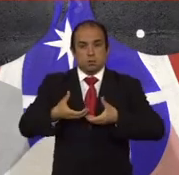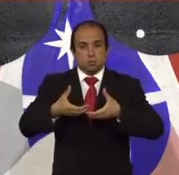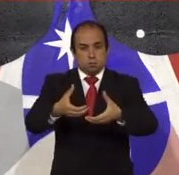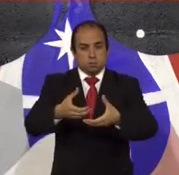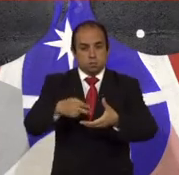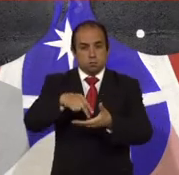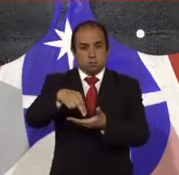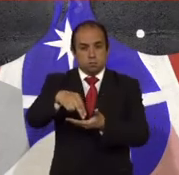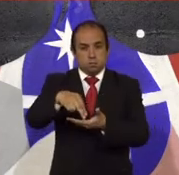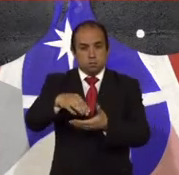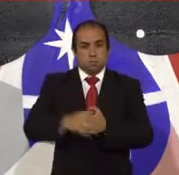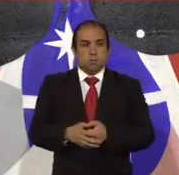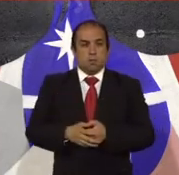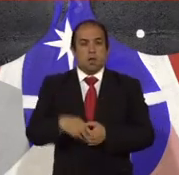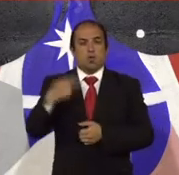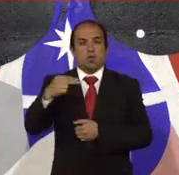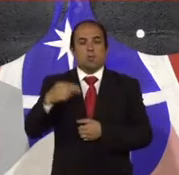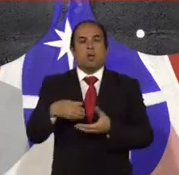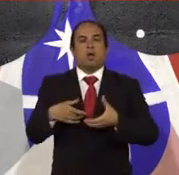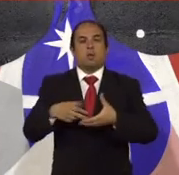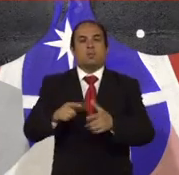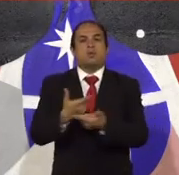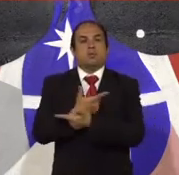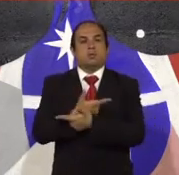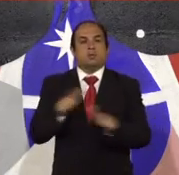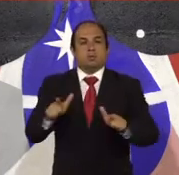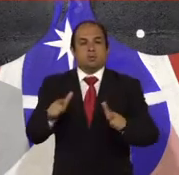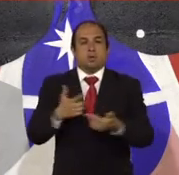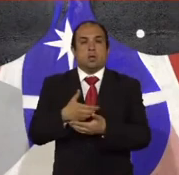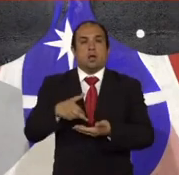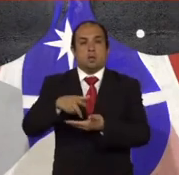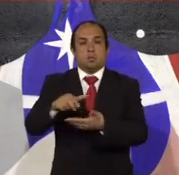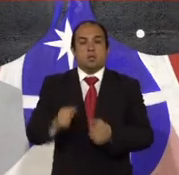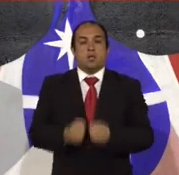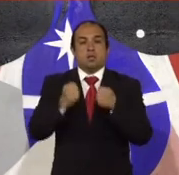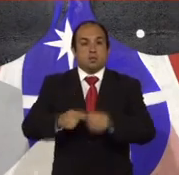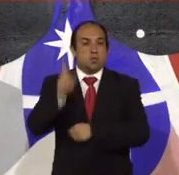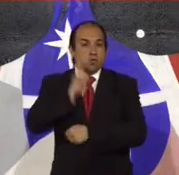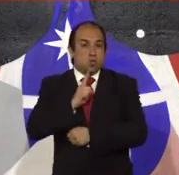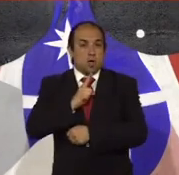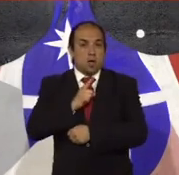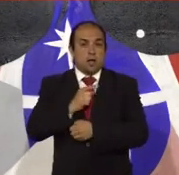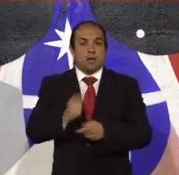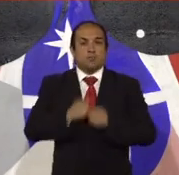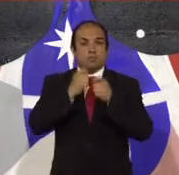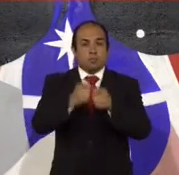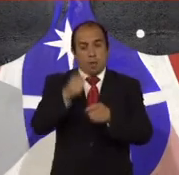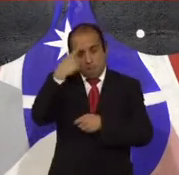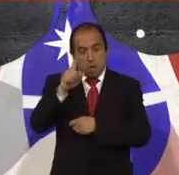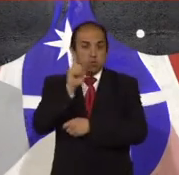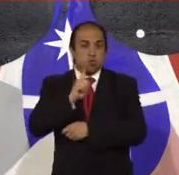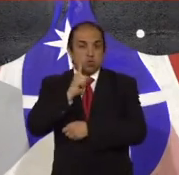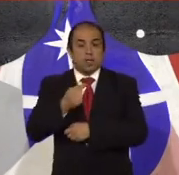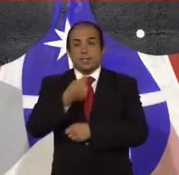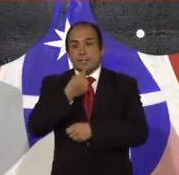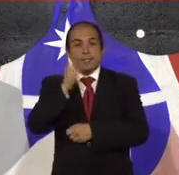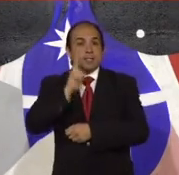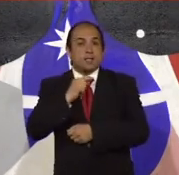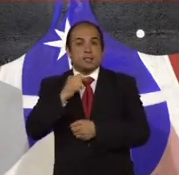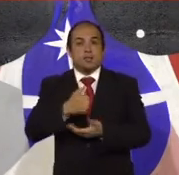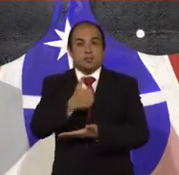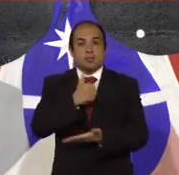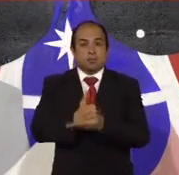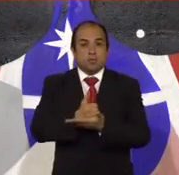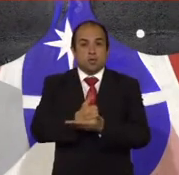llamamos Camina Libre, Camina Segura, porque están dedicados particularmente para las mujeres y para las niñas de la ciudad. Si